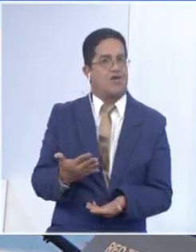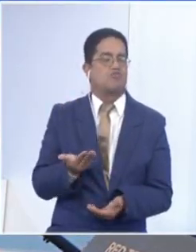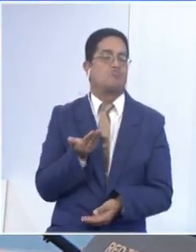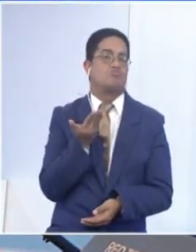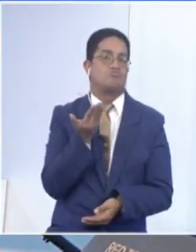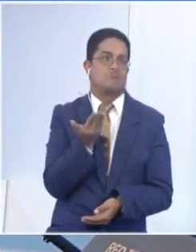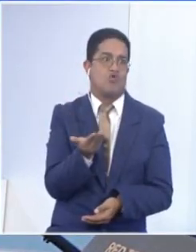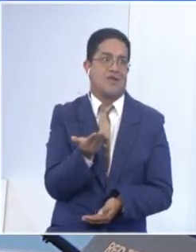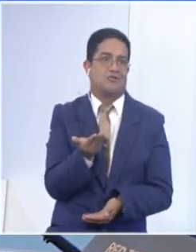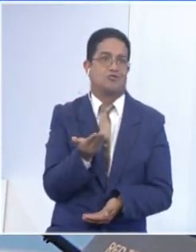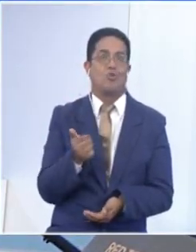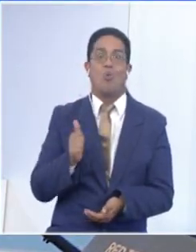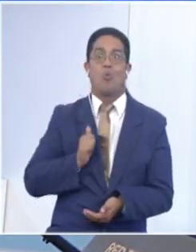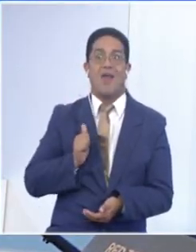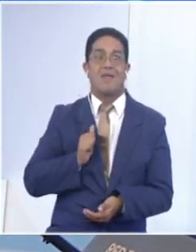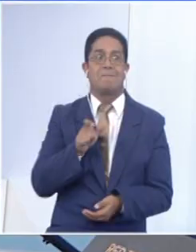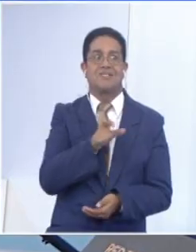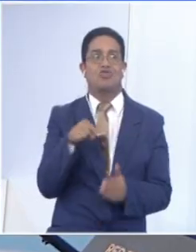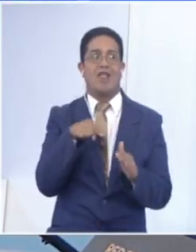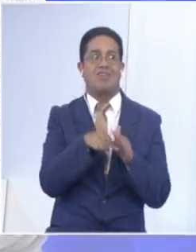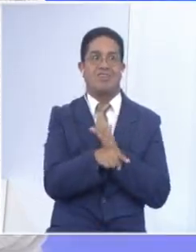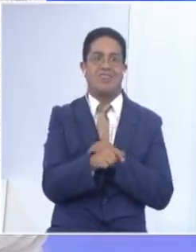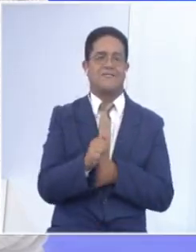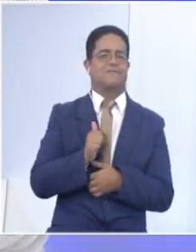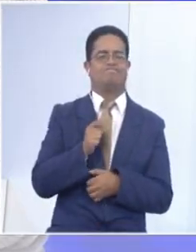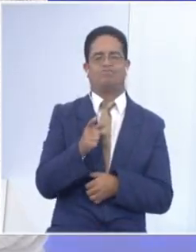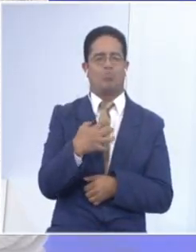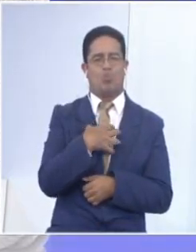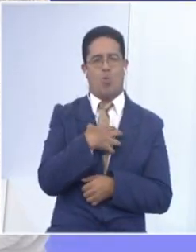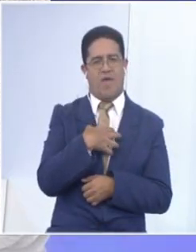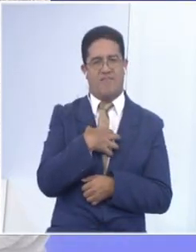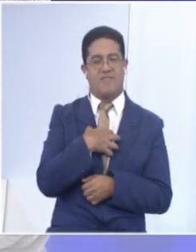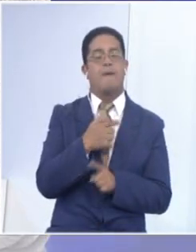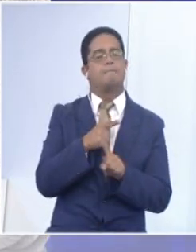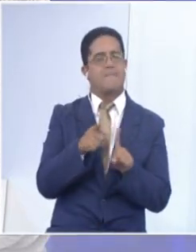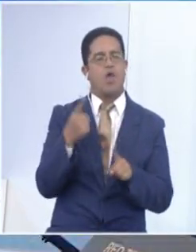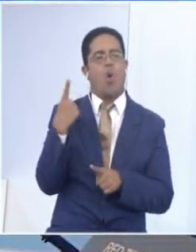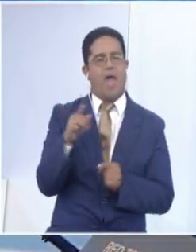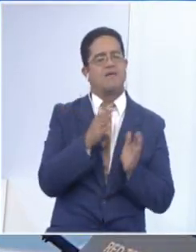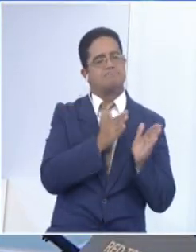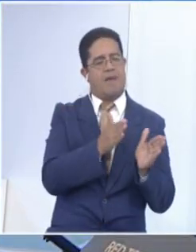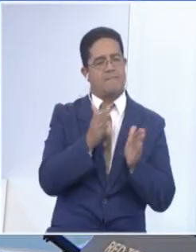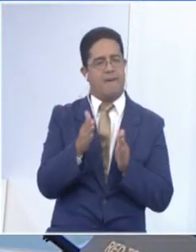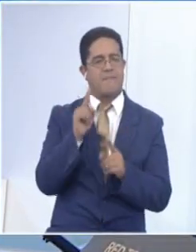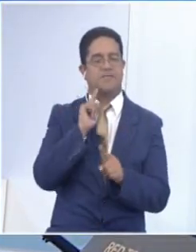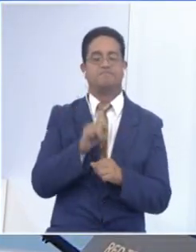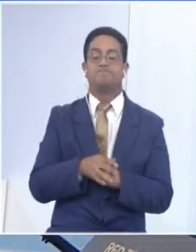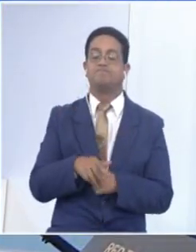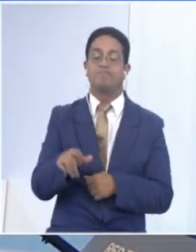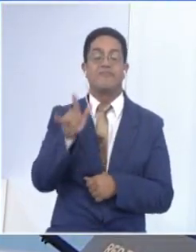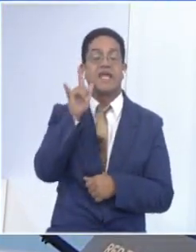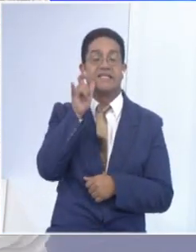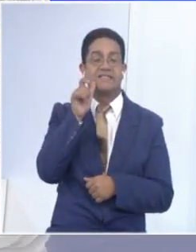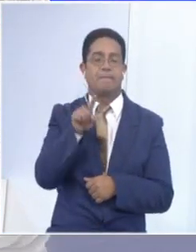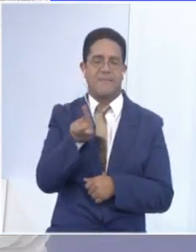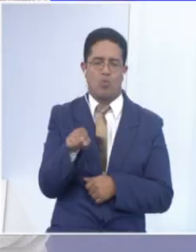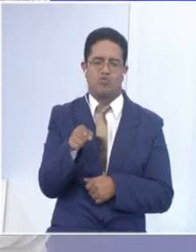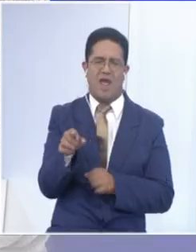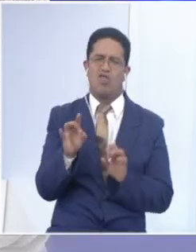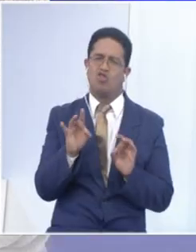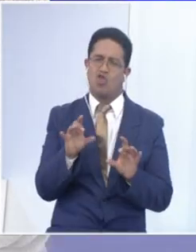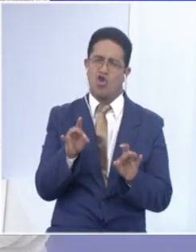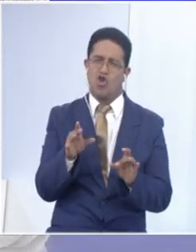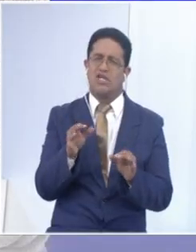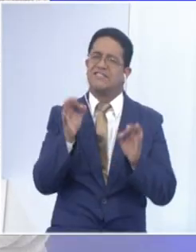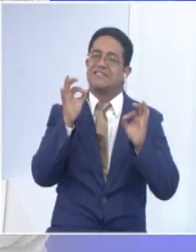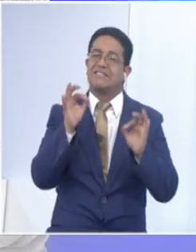se hacen de rutina, pero ya hay protocolos para poder manejar este tipo de pacientes. Por acá nos pregunta que si el dolor crónico siempre está